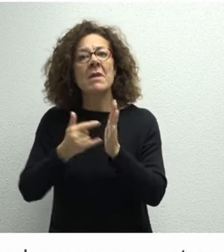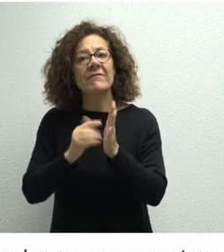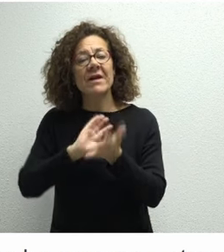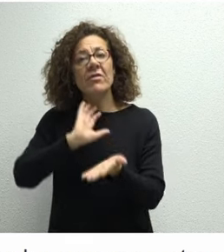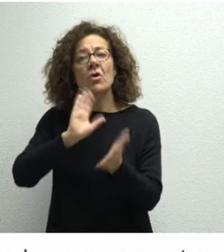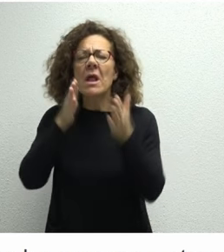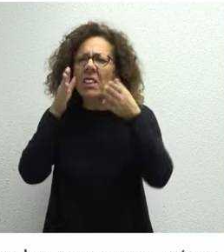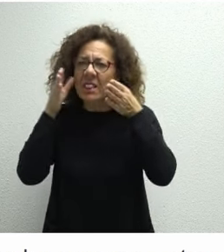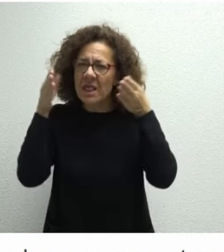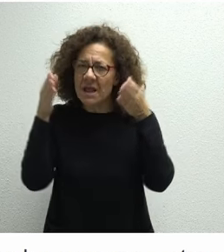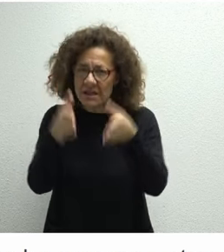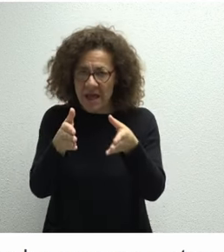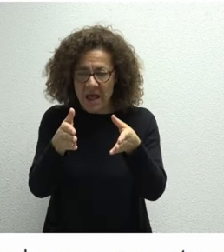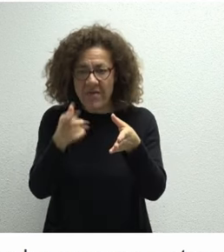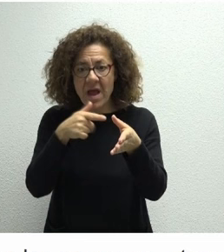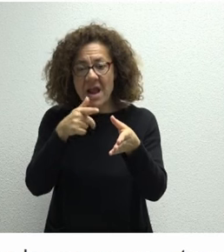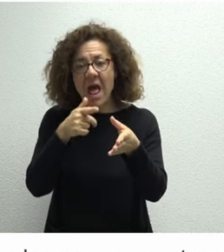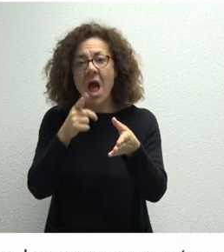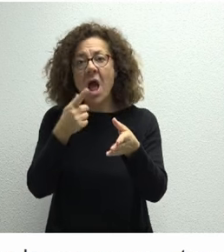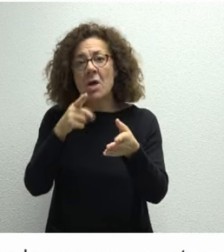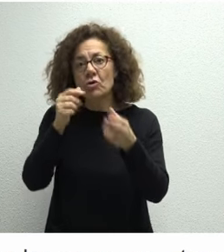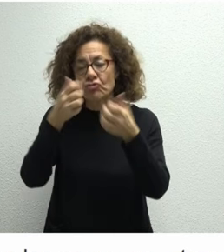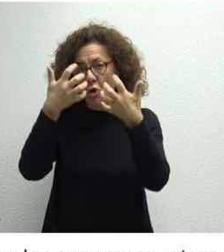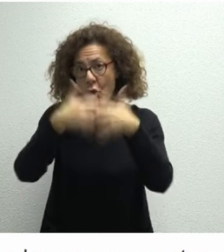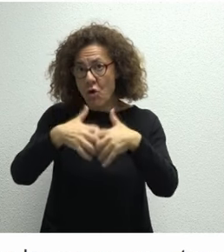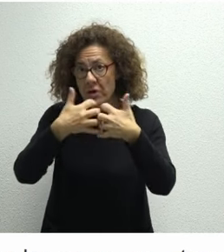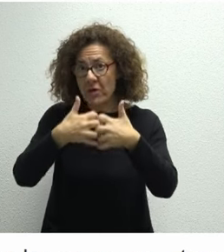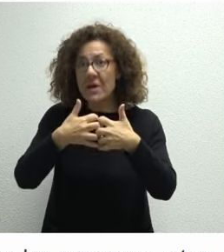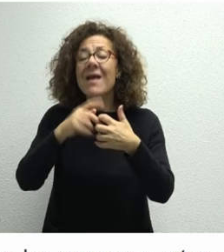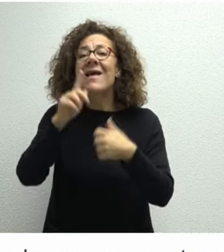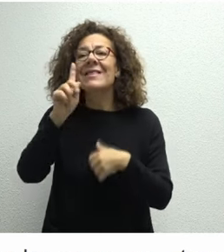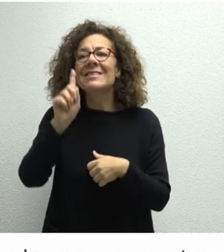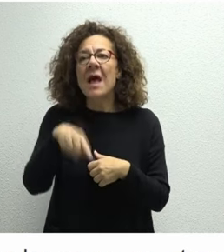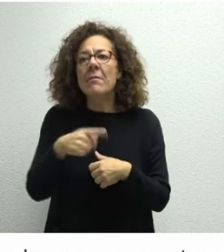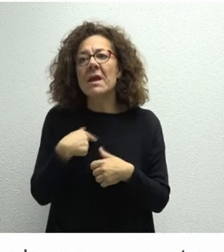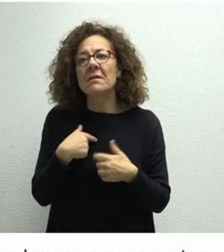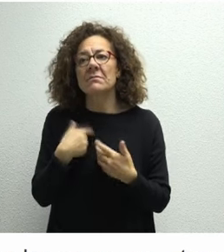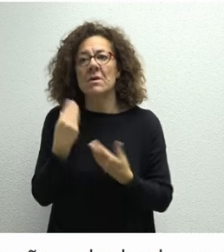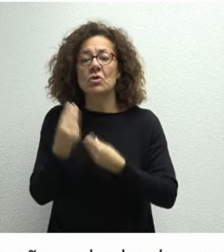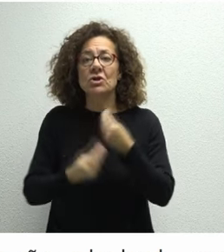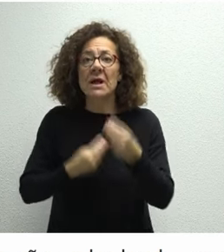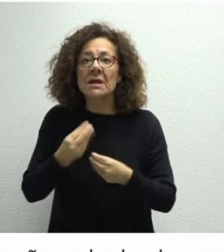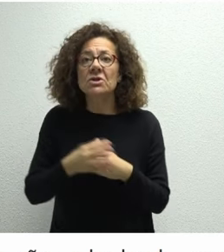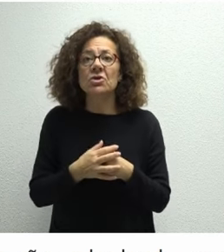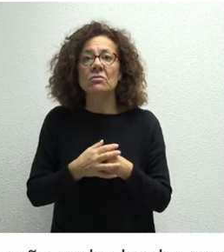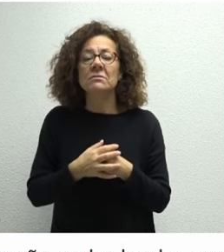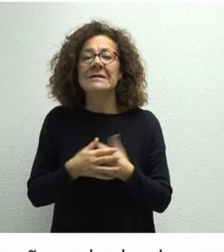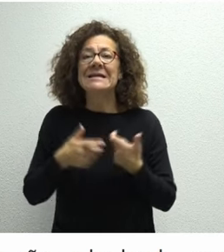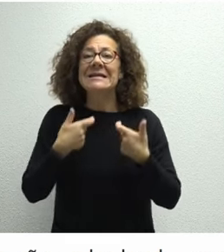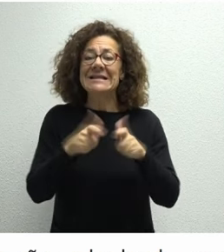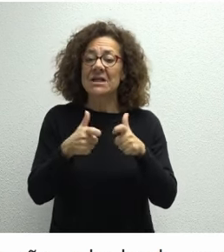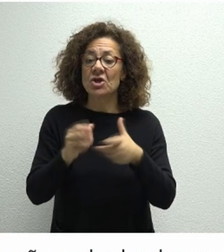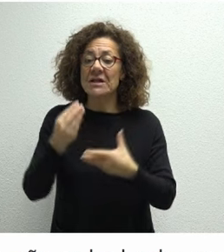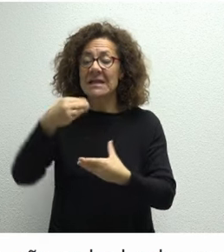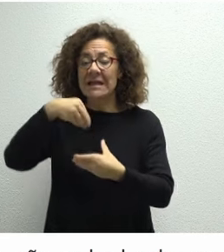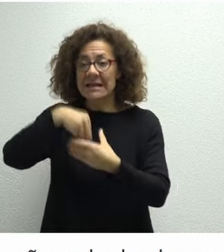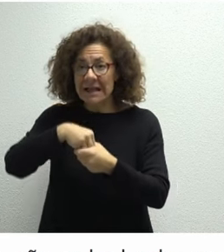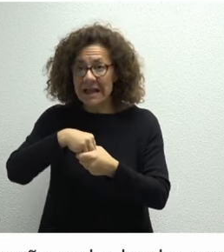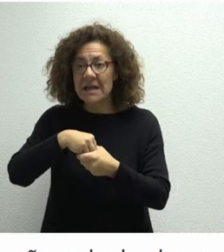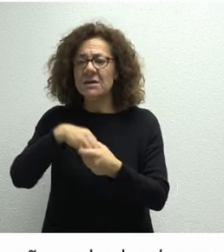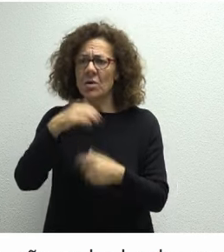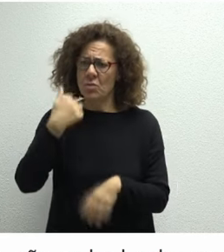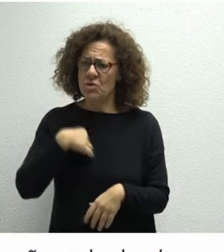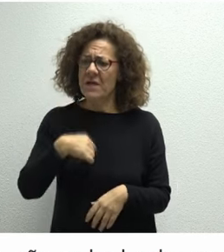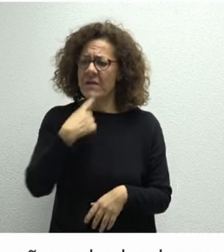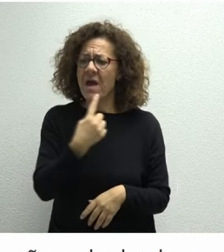centrada en la en la cognición y luego aparte pues bueno hemos ido haciendo sesiones internas donde como os decía